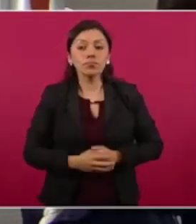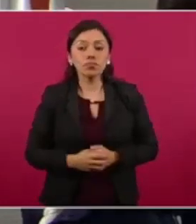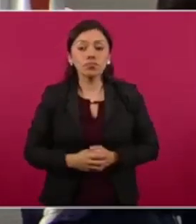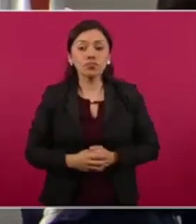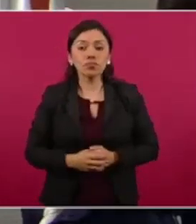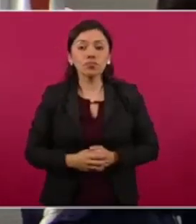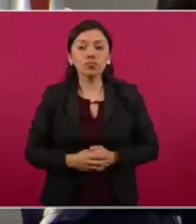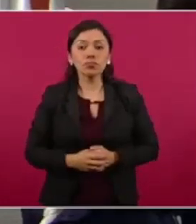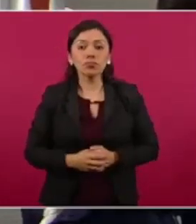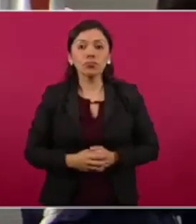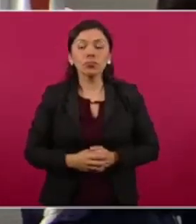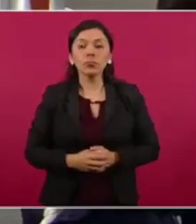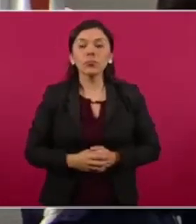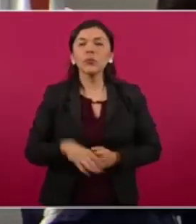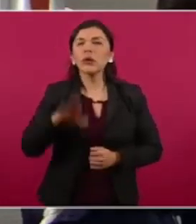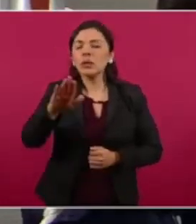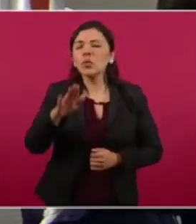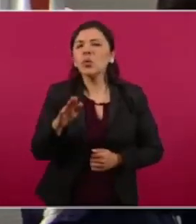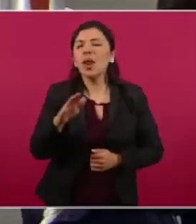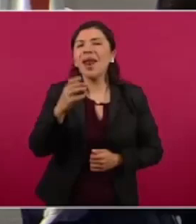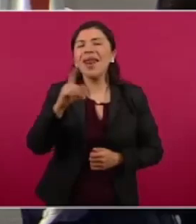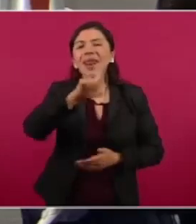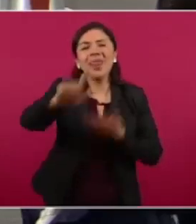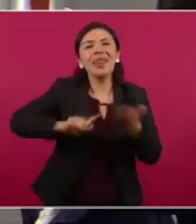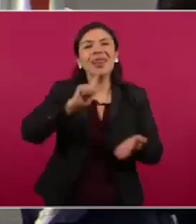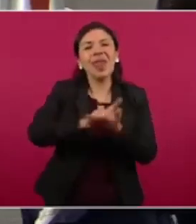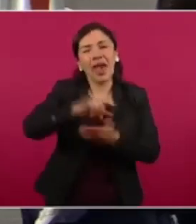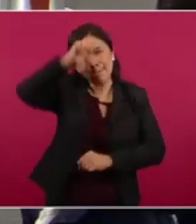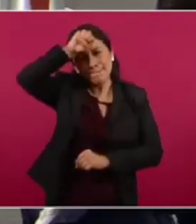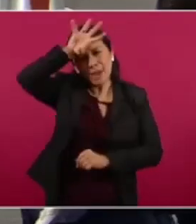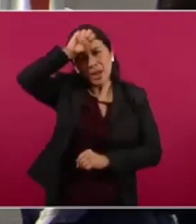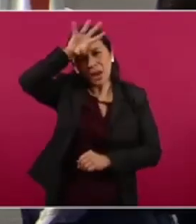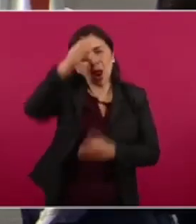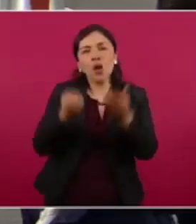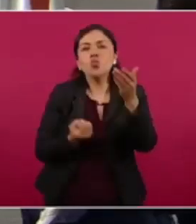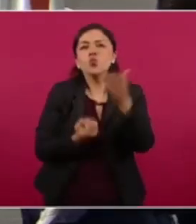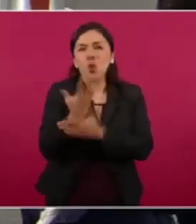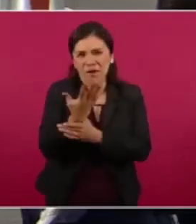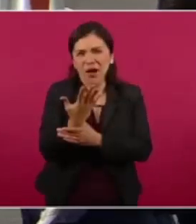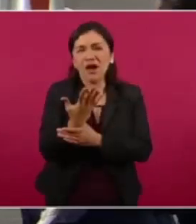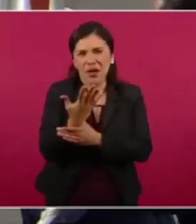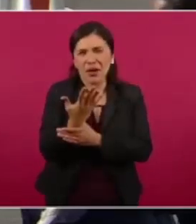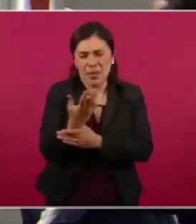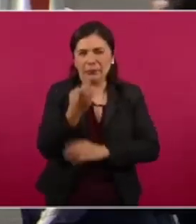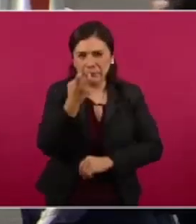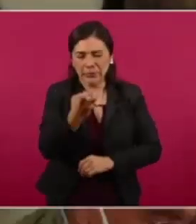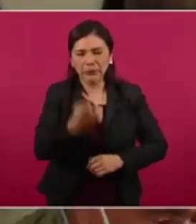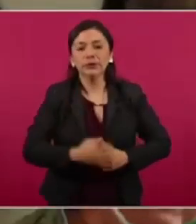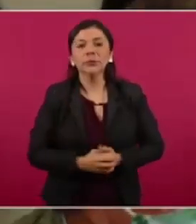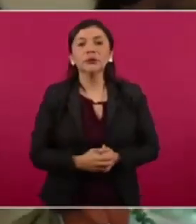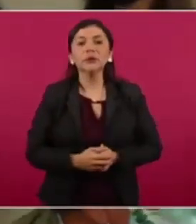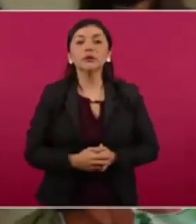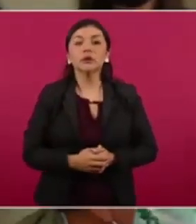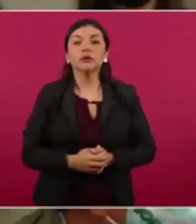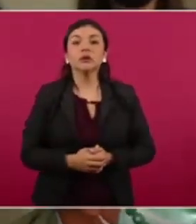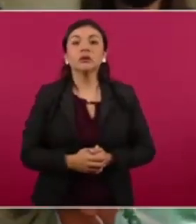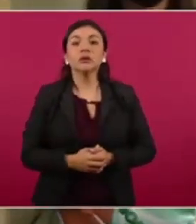nueva ley de minera. Sí, la ley minera. Sí. Sí.